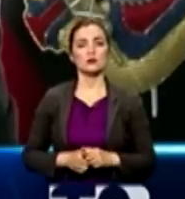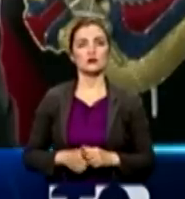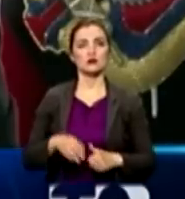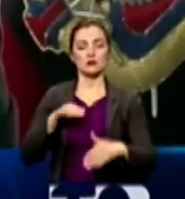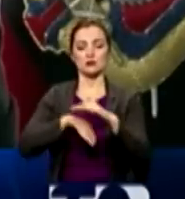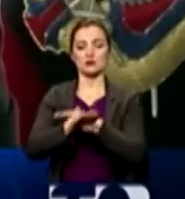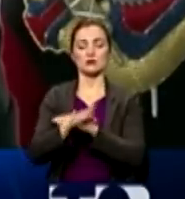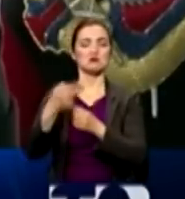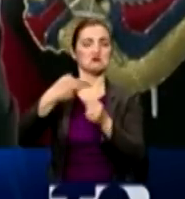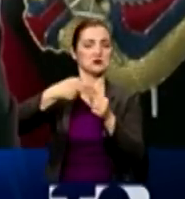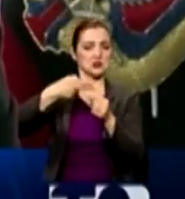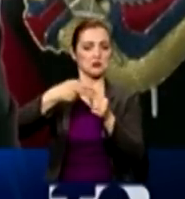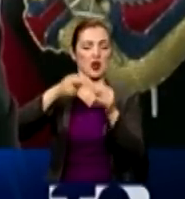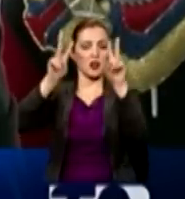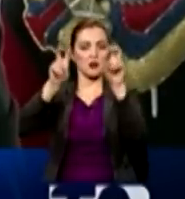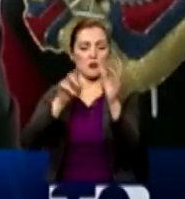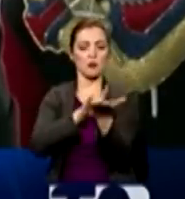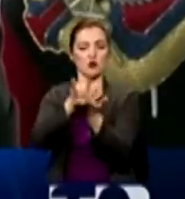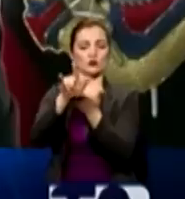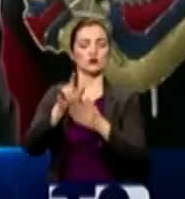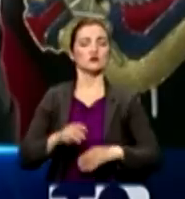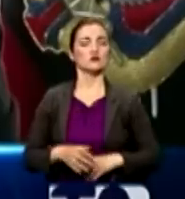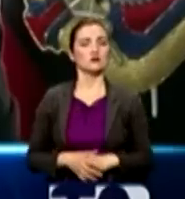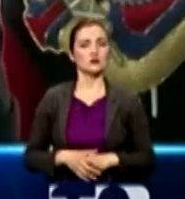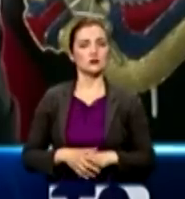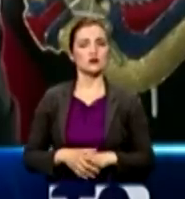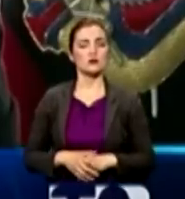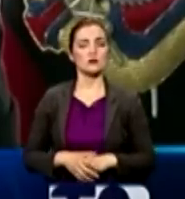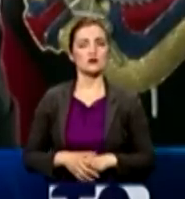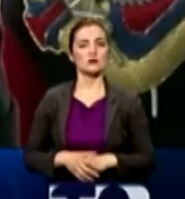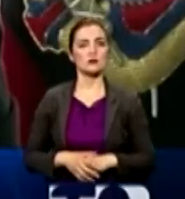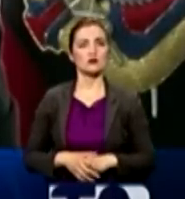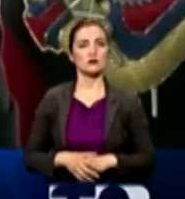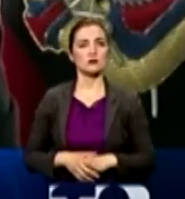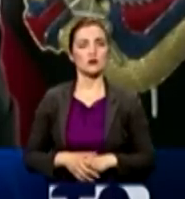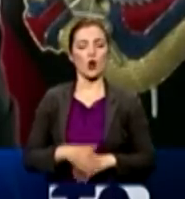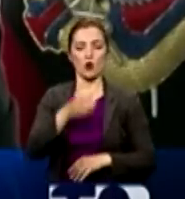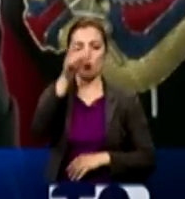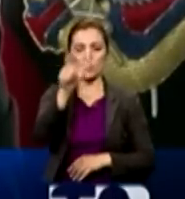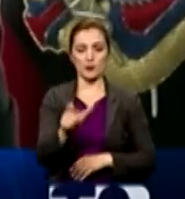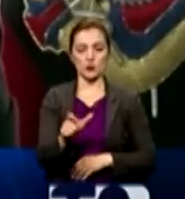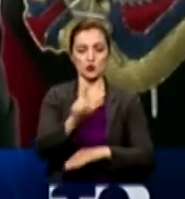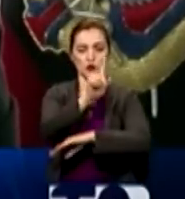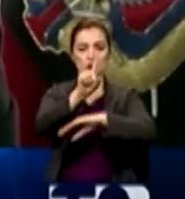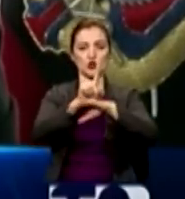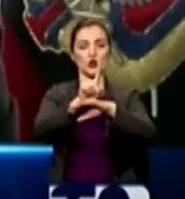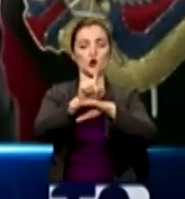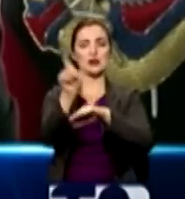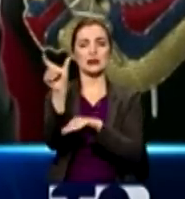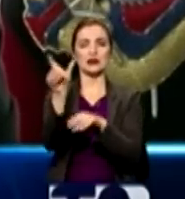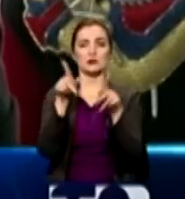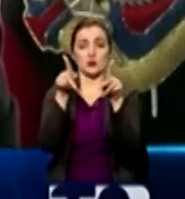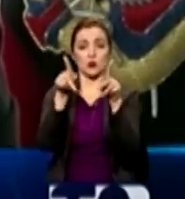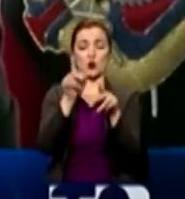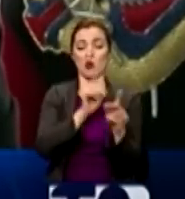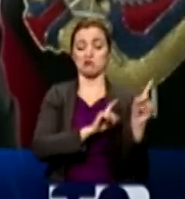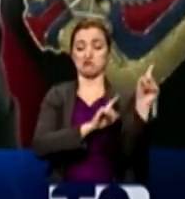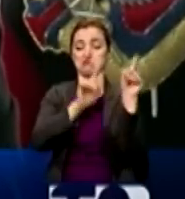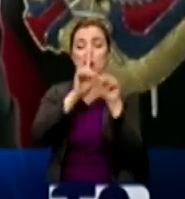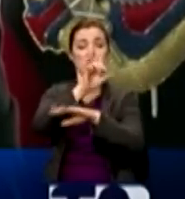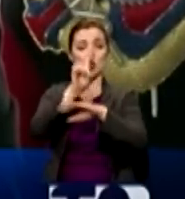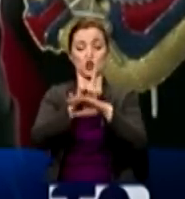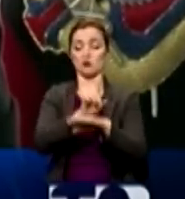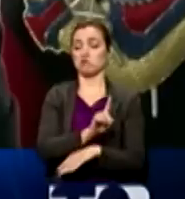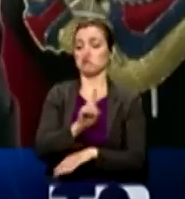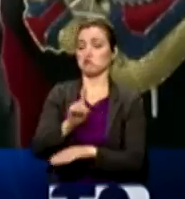aviación. Se le ha asignado una persona que es el director de licencias de aeronáuticas para que lo